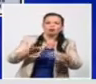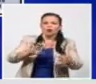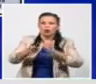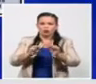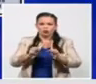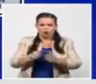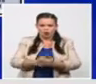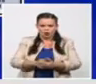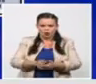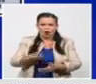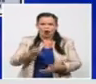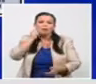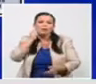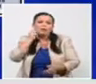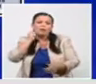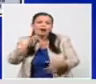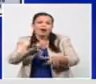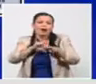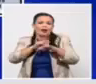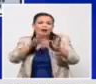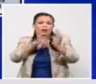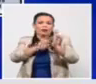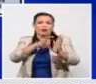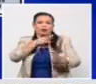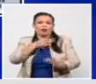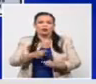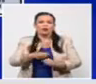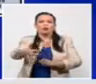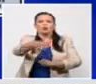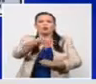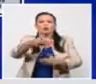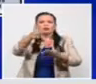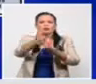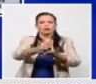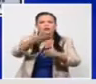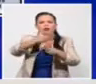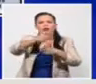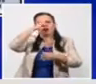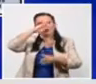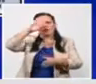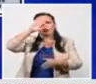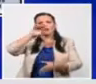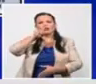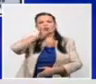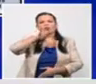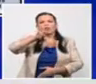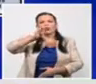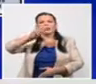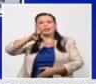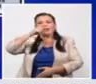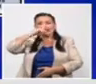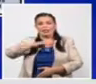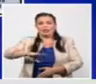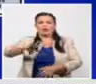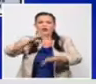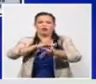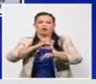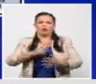enero: Santiago de Cuba con 193 pacientes en edades pediátricas, Guantánamo